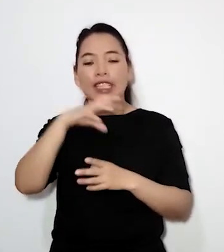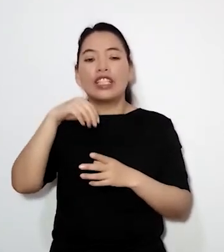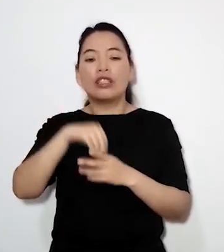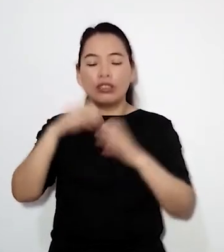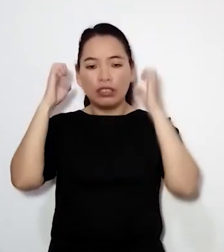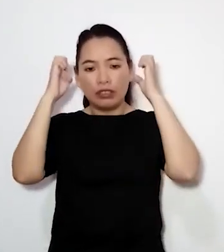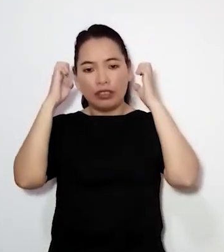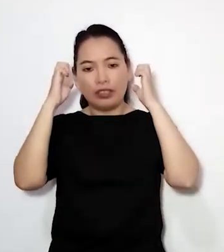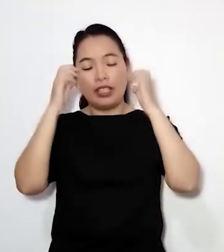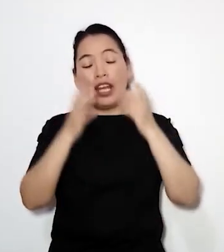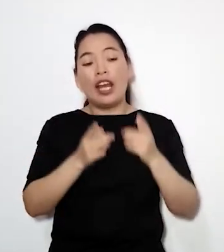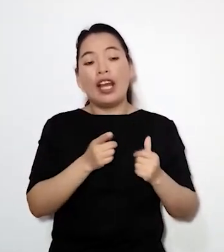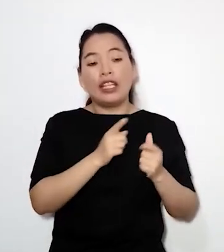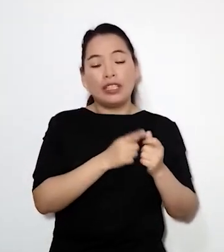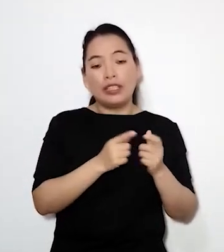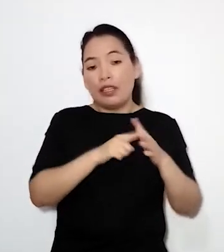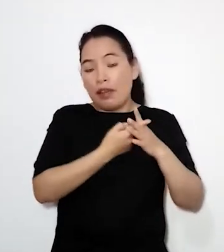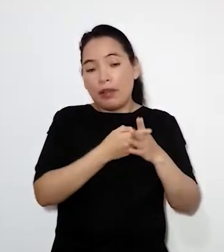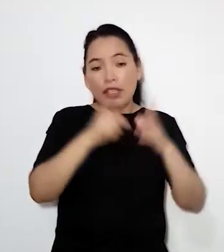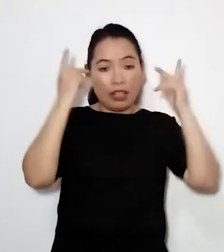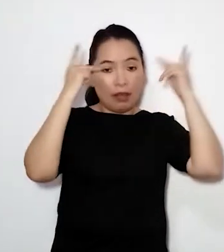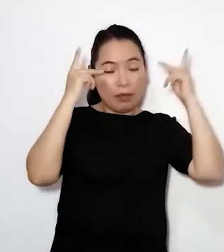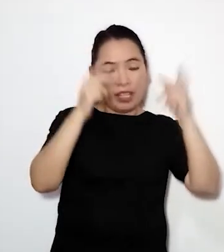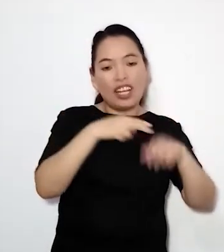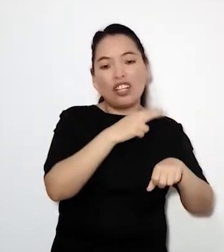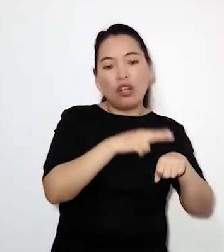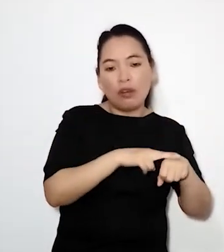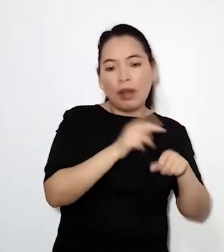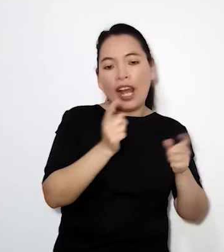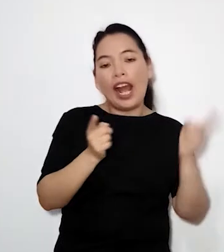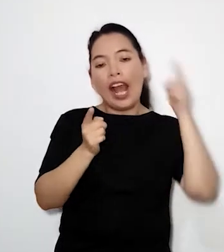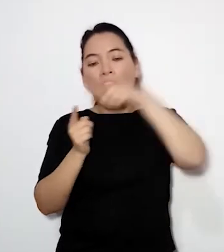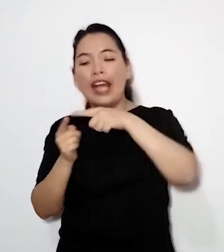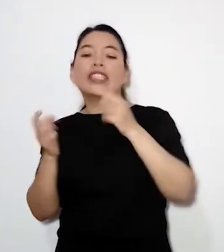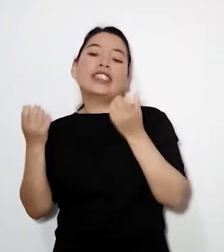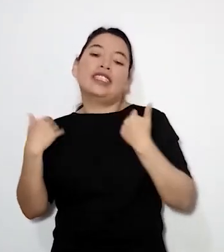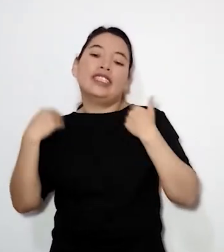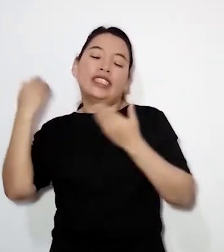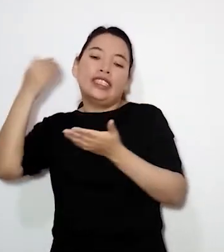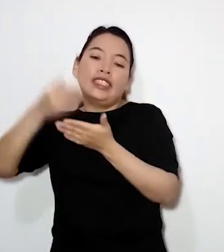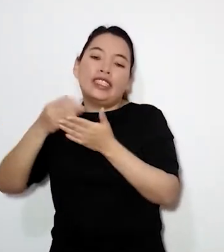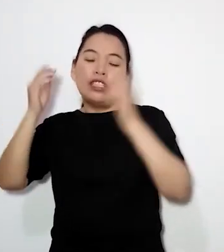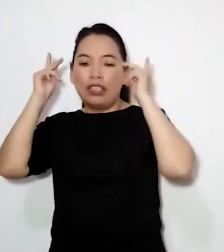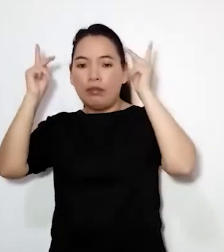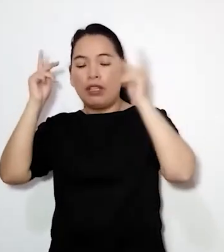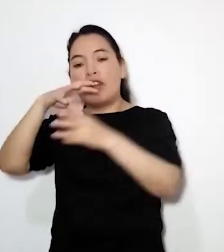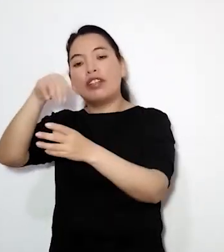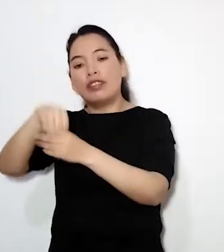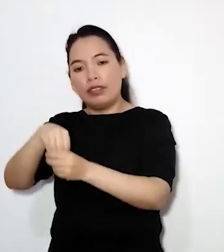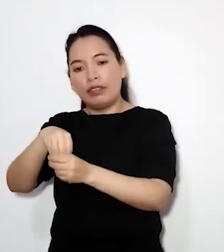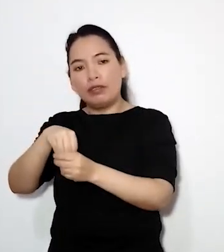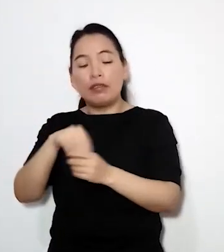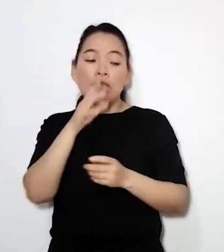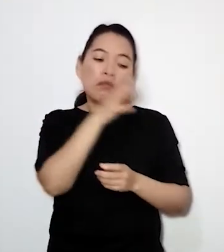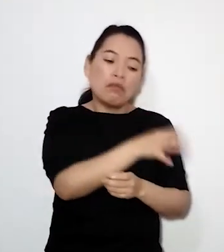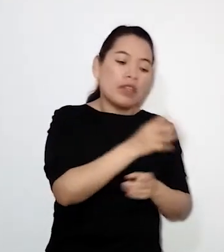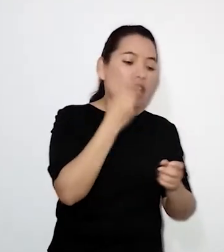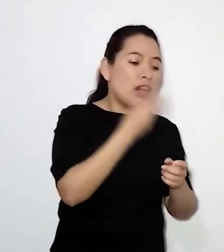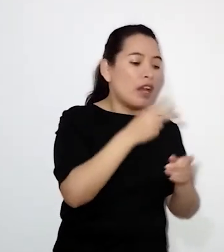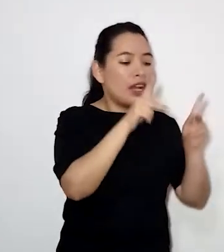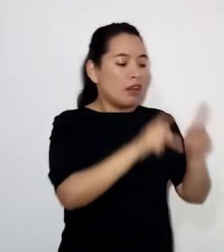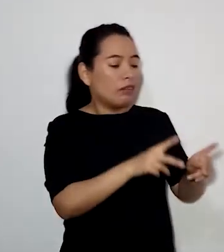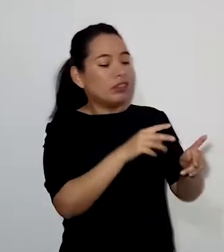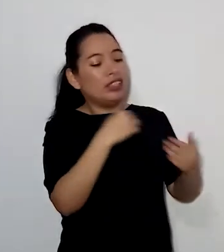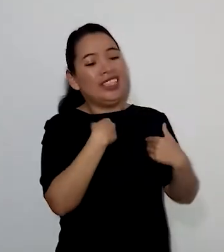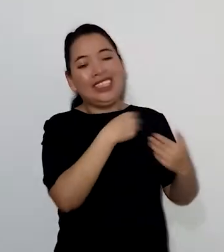a una pedagogía inclusiva. Pasar de una pedagogía centrada en el supuesto déficit, que se pregunta qué diagnóstico tiene el niño,